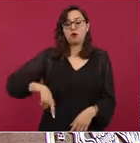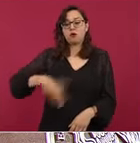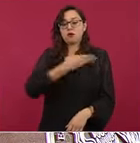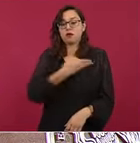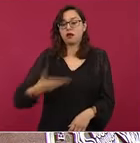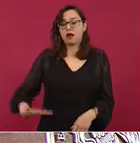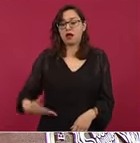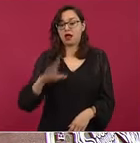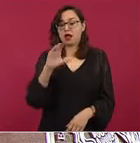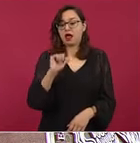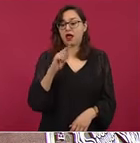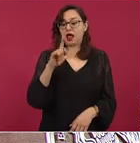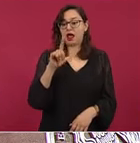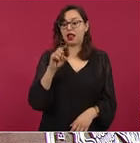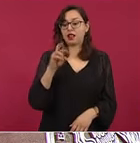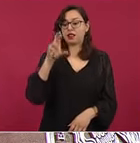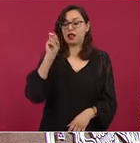desde el Ejecutivo,